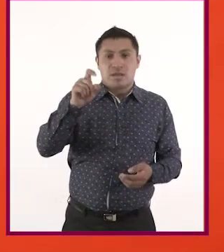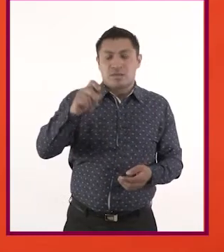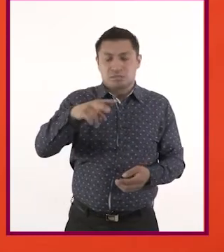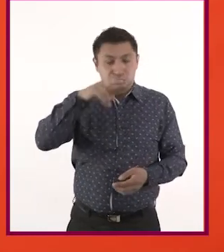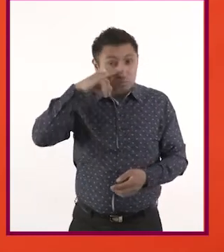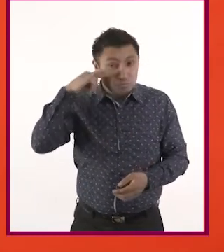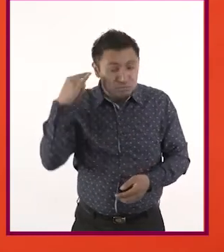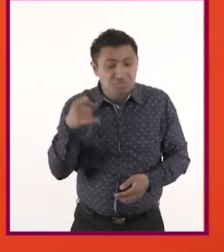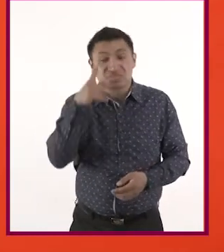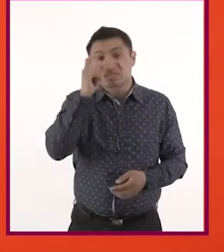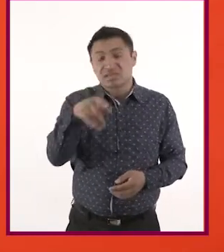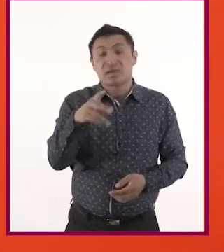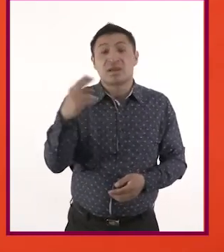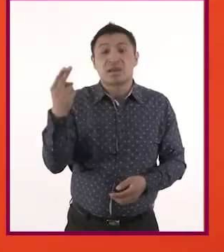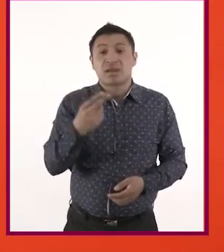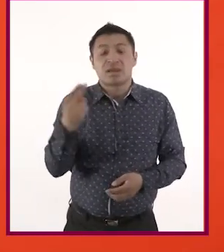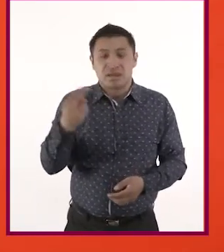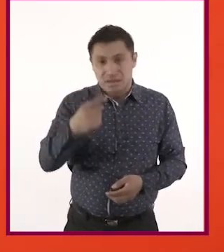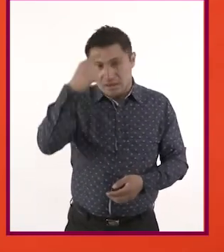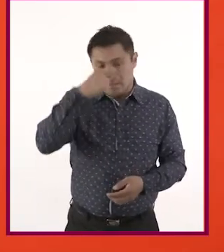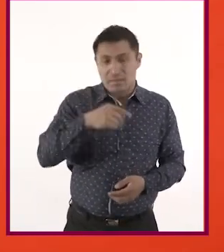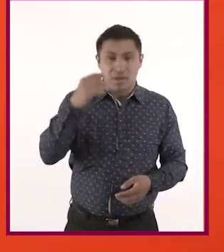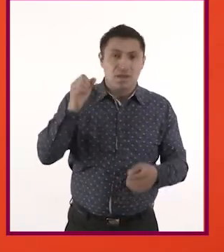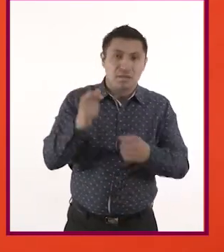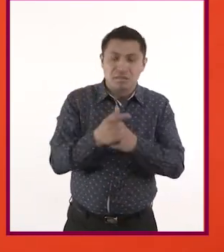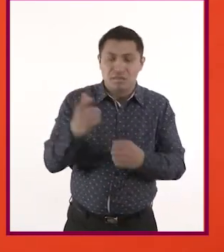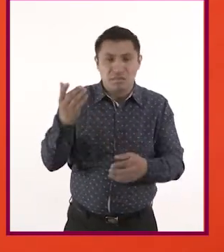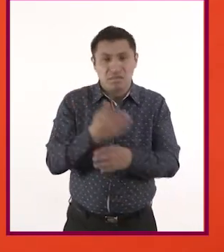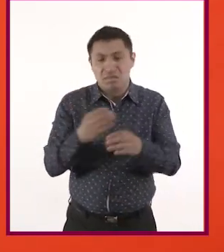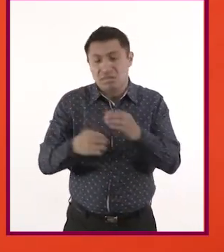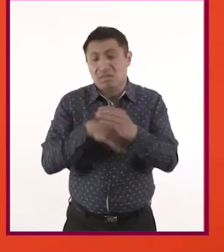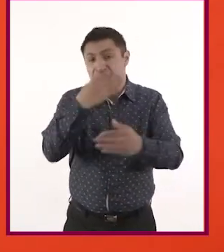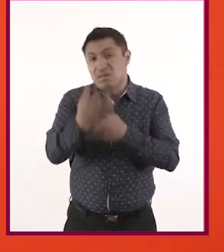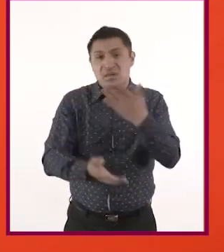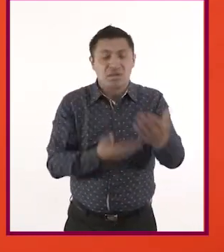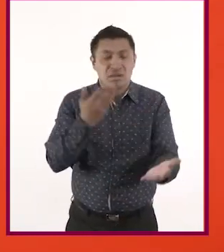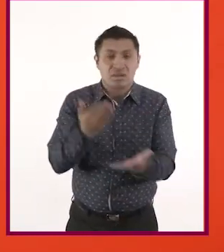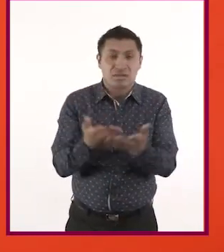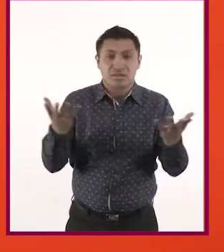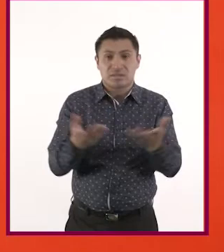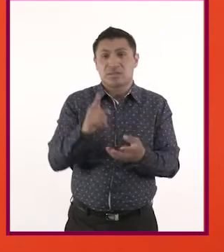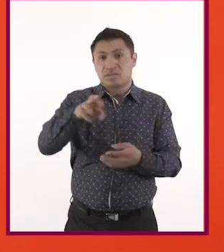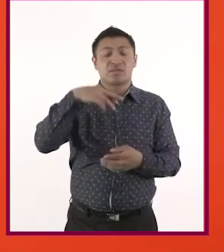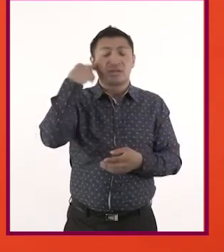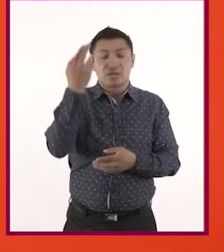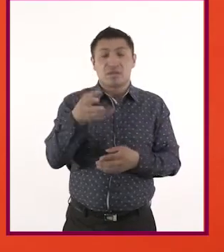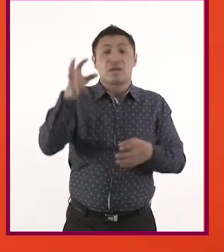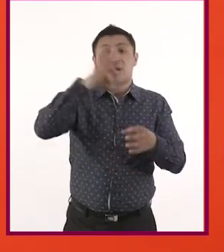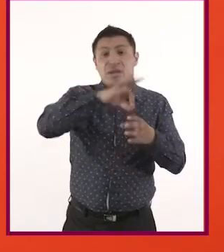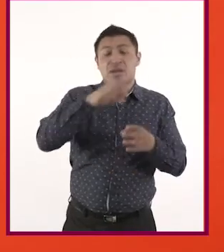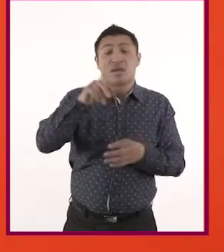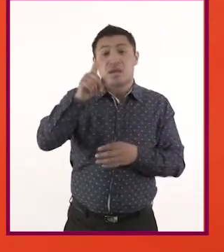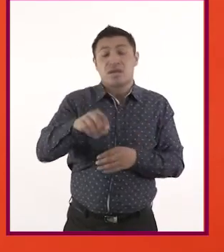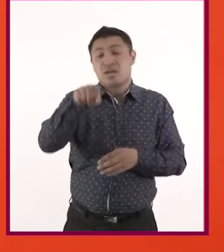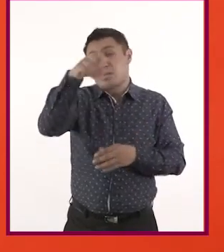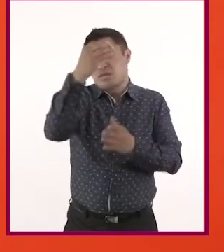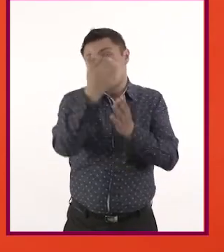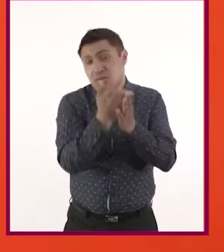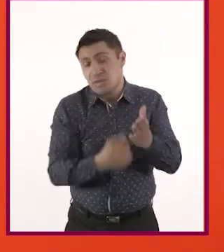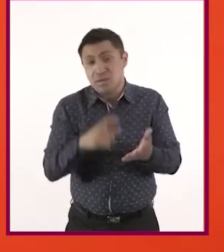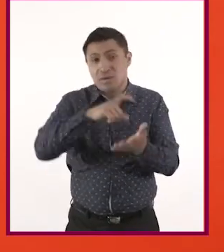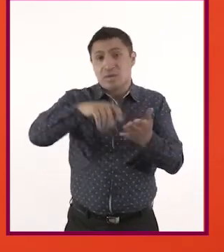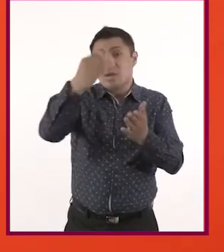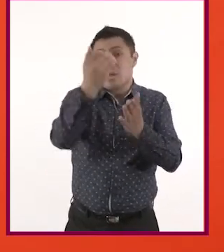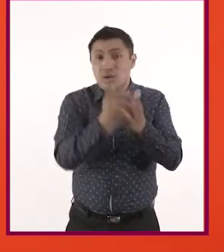es decir, del agua que se necesita para elaborar los bienes y servicios que consumimos. ¿Quieres ahorrar agua? Consume menos y compra